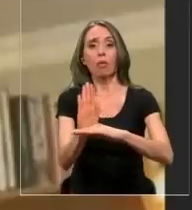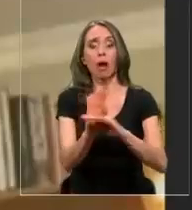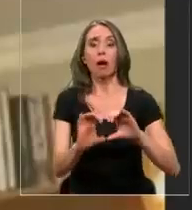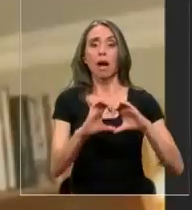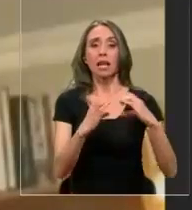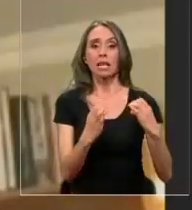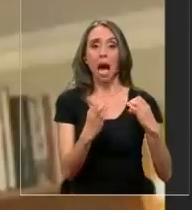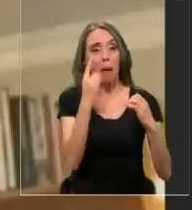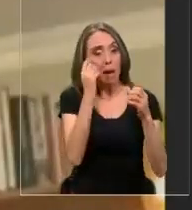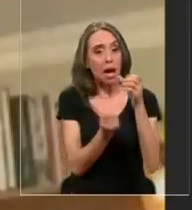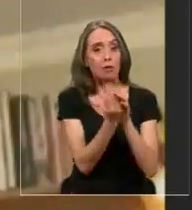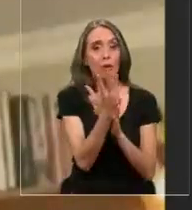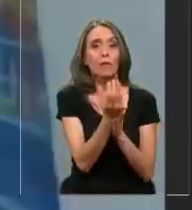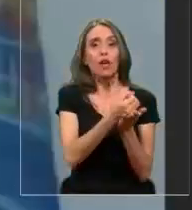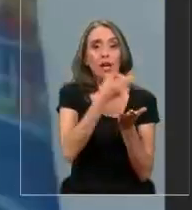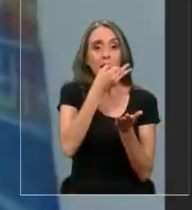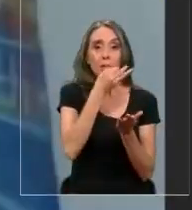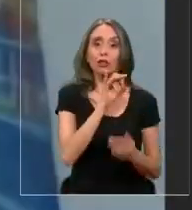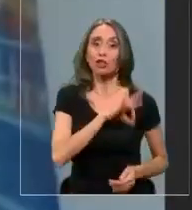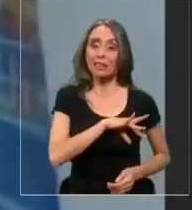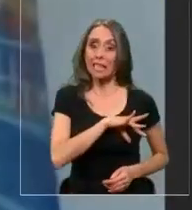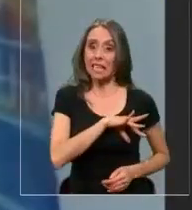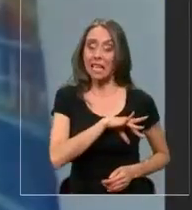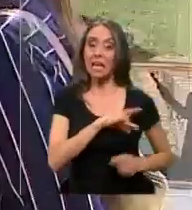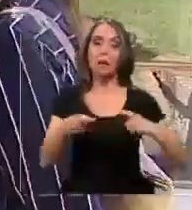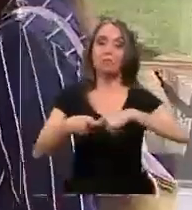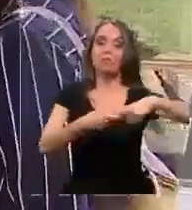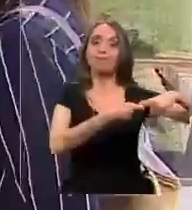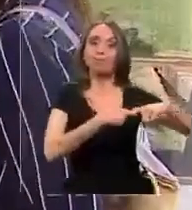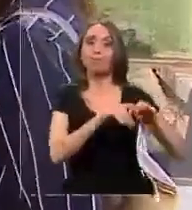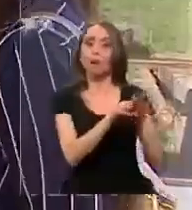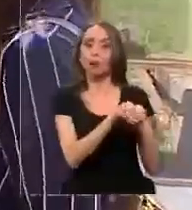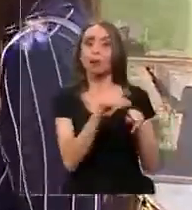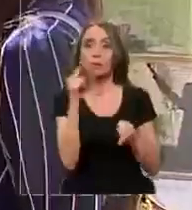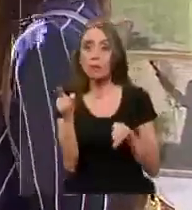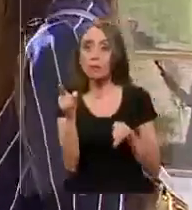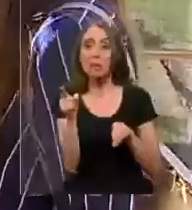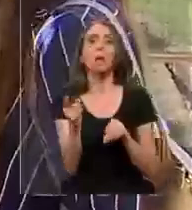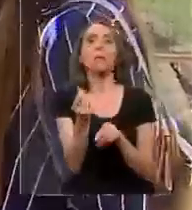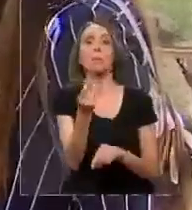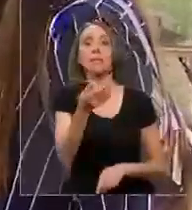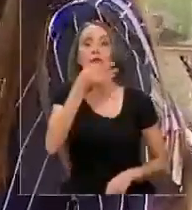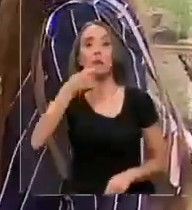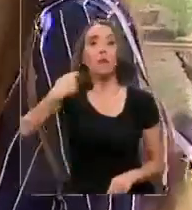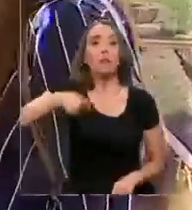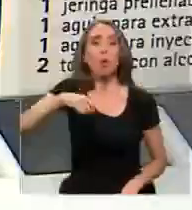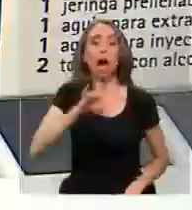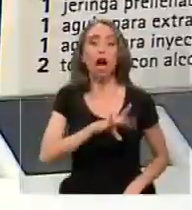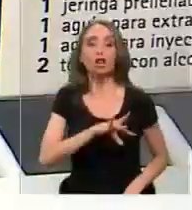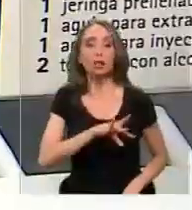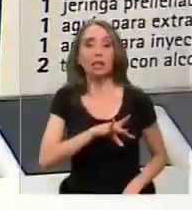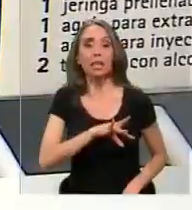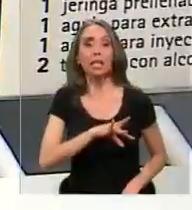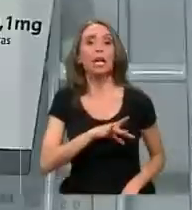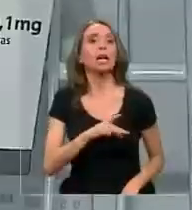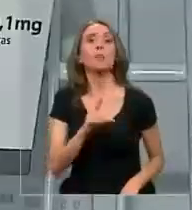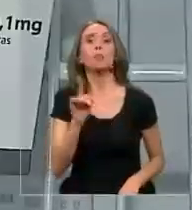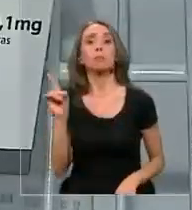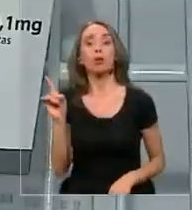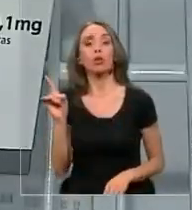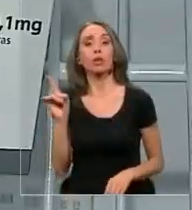cámara de innovación farmacéutica de chile insiste en que el precio de los medicamentos es tan alto porque simplemente no tienen cobertura